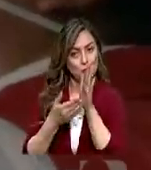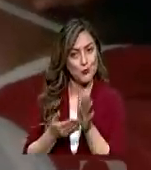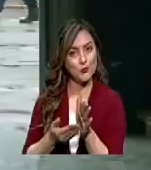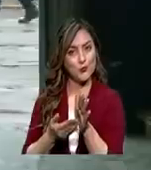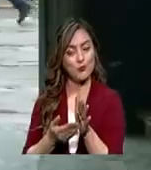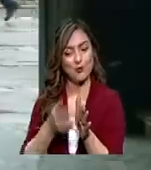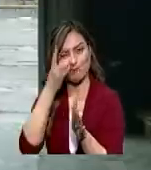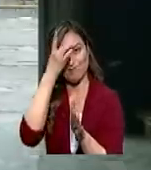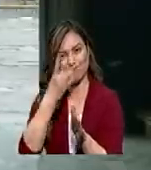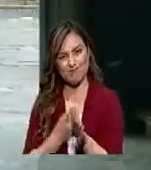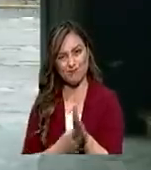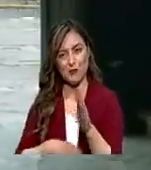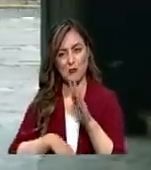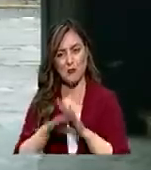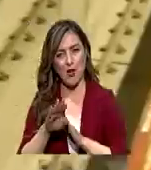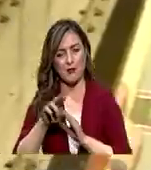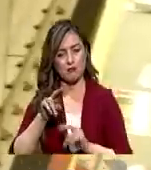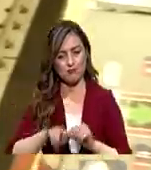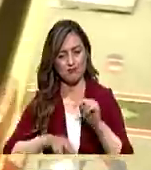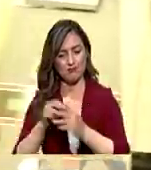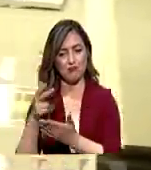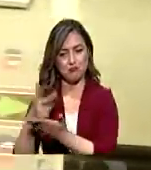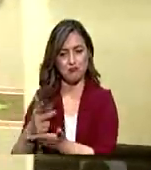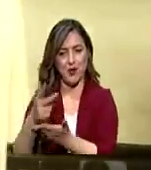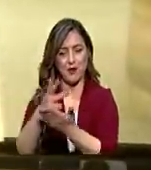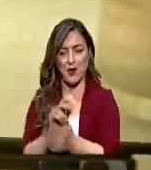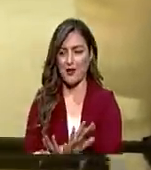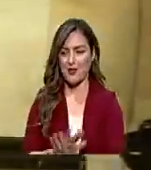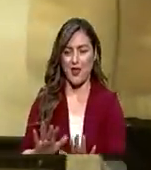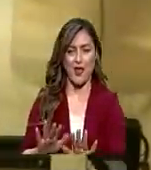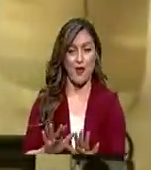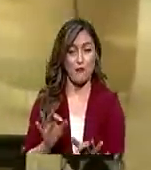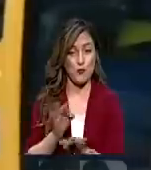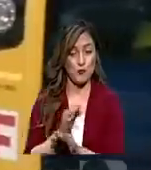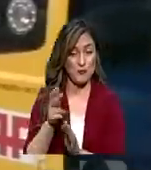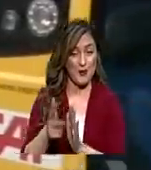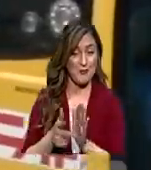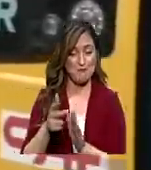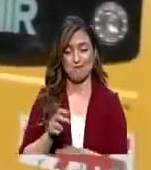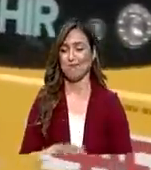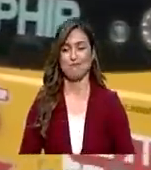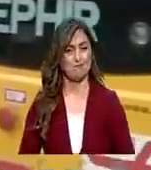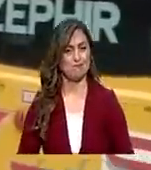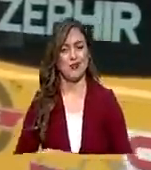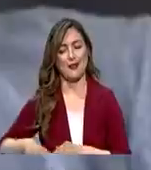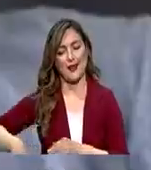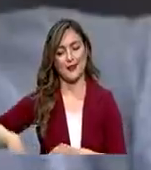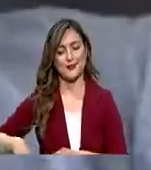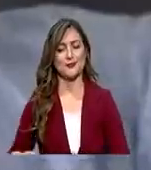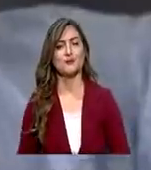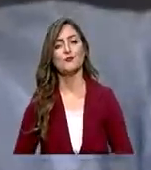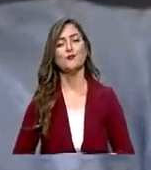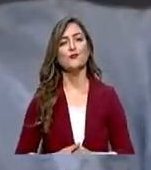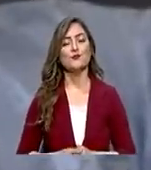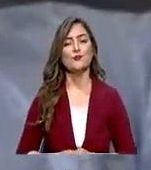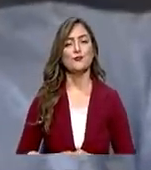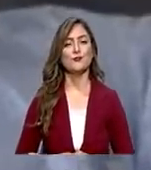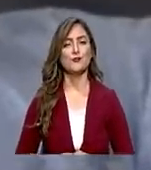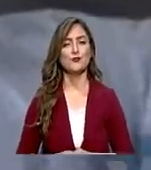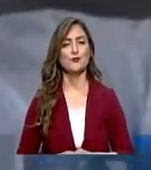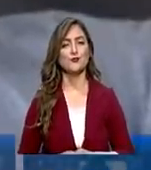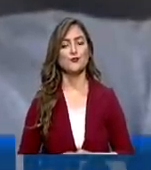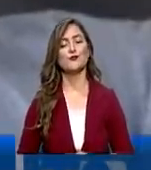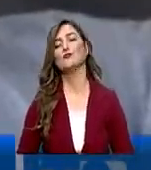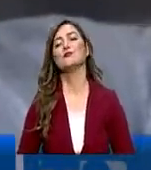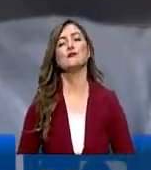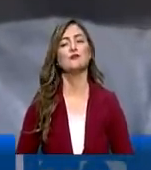gestión, por más que se tenga la obra física lista, no se podrá operar el metro y existirán más retrasos. Tememos gravemente